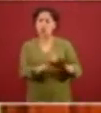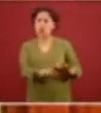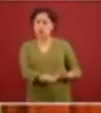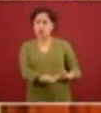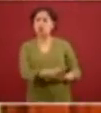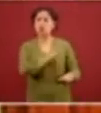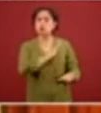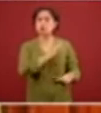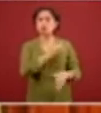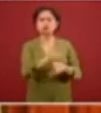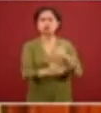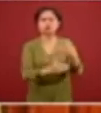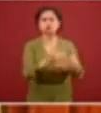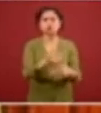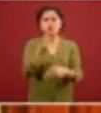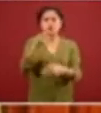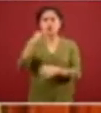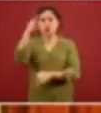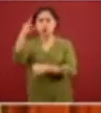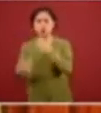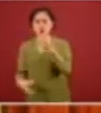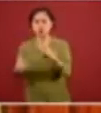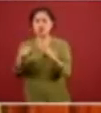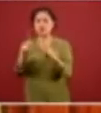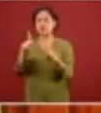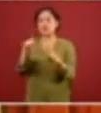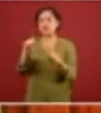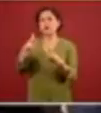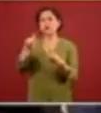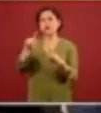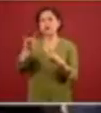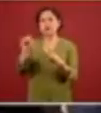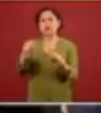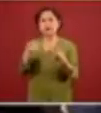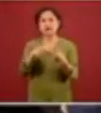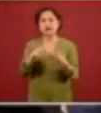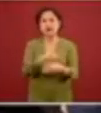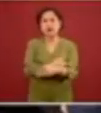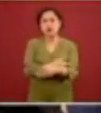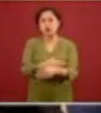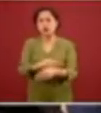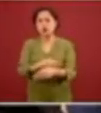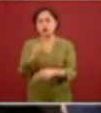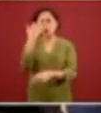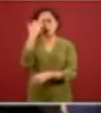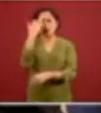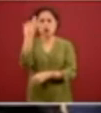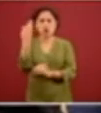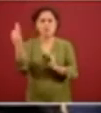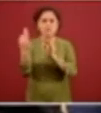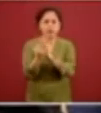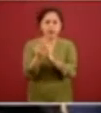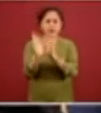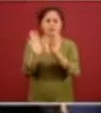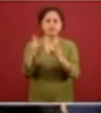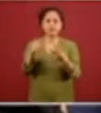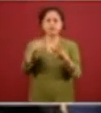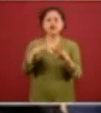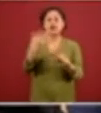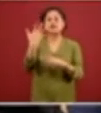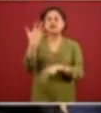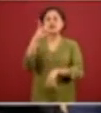plaquetas. ¿Cuánto es la vida media de las plaquetas cuando han sido extraídas o recolectadas de la sangre? 5